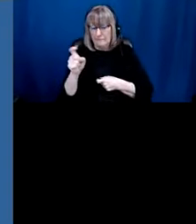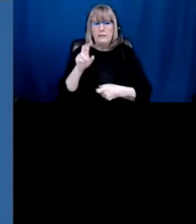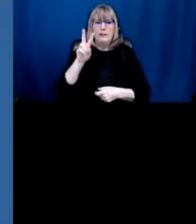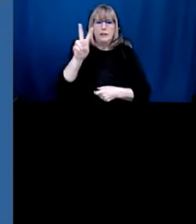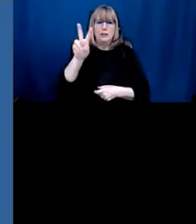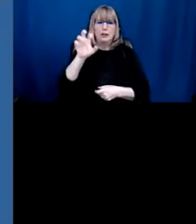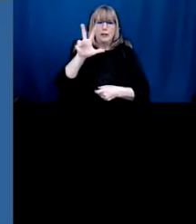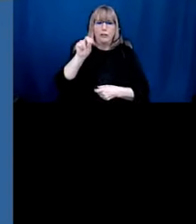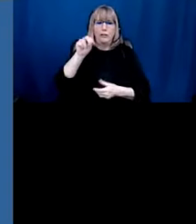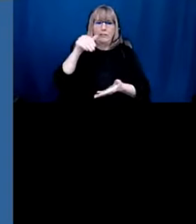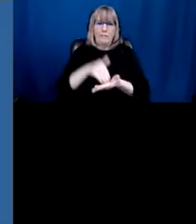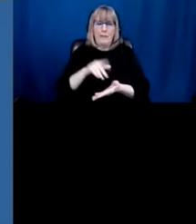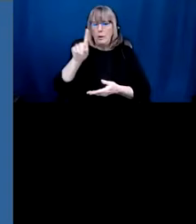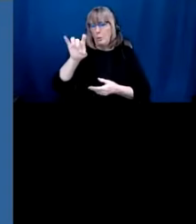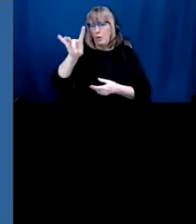HOME.